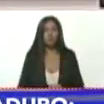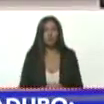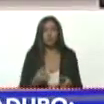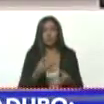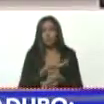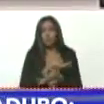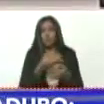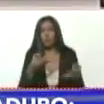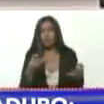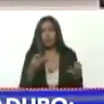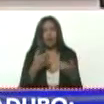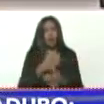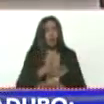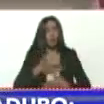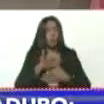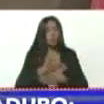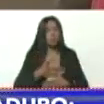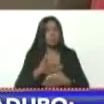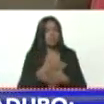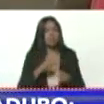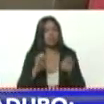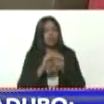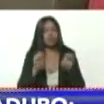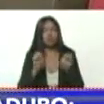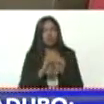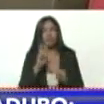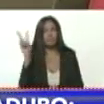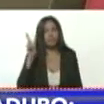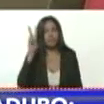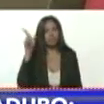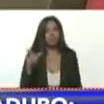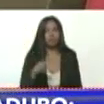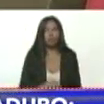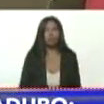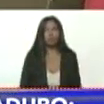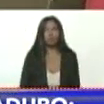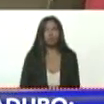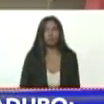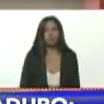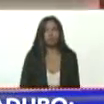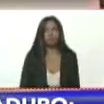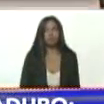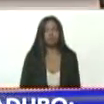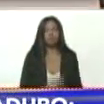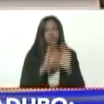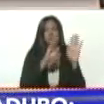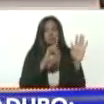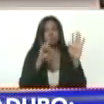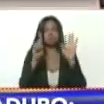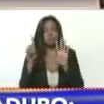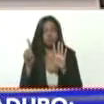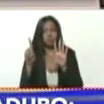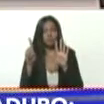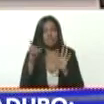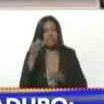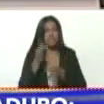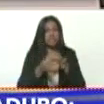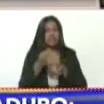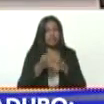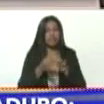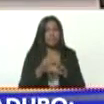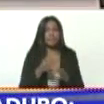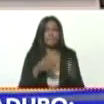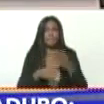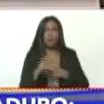brillando, con la calidad de la educación venezolana. 16 de septiembre.